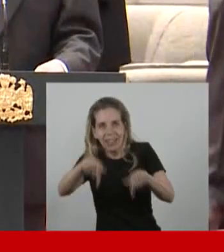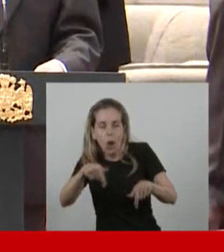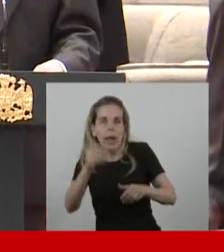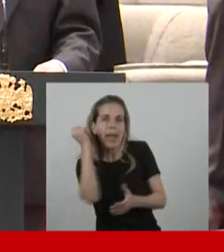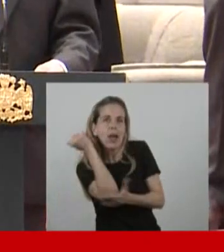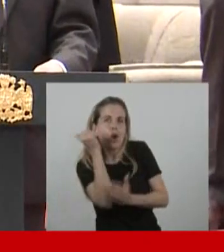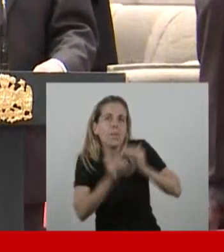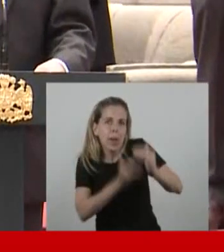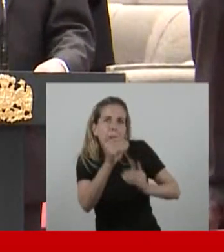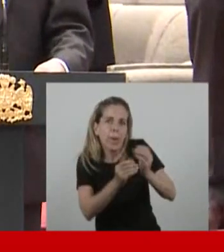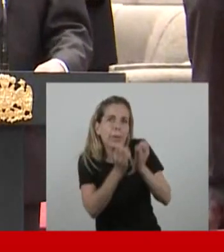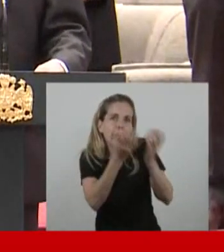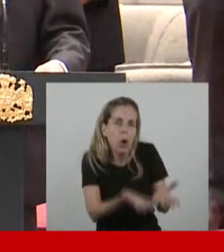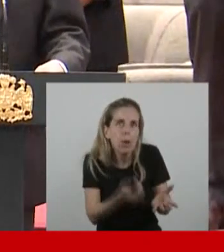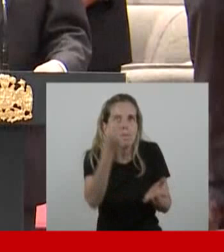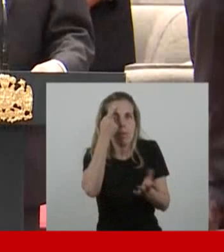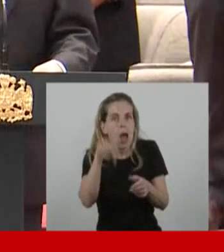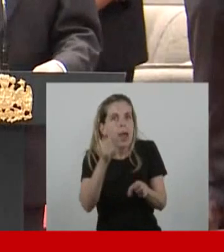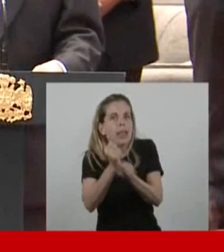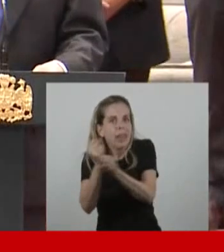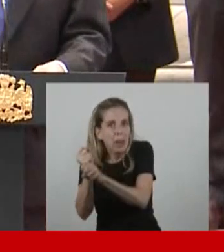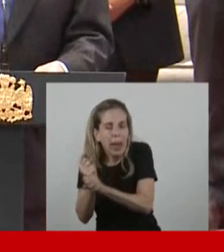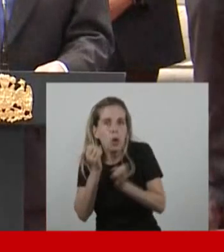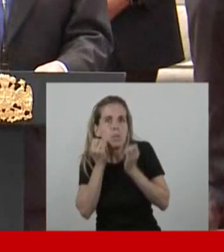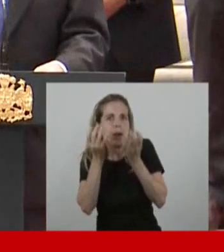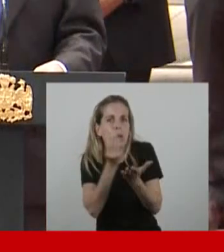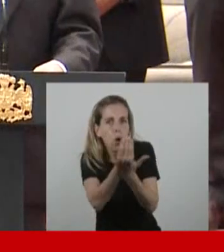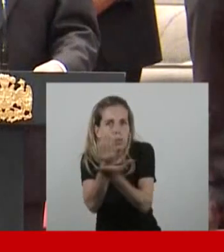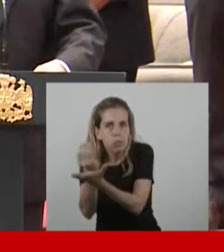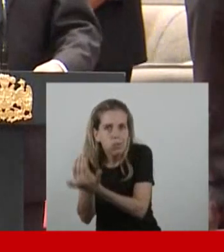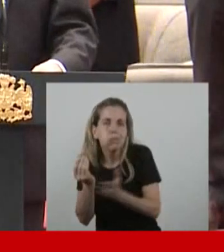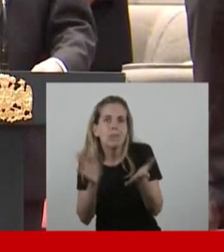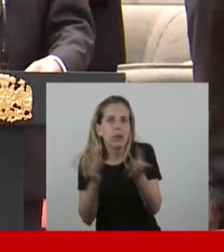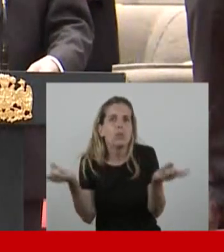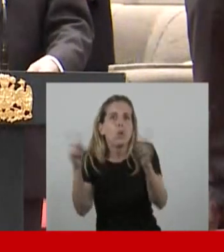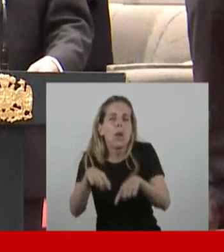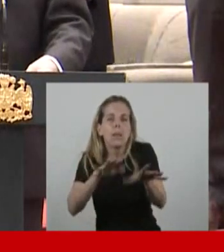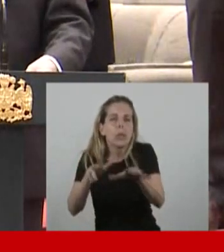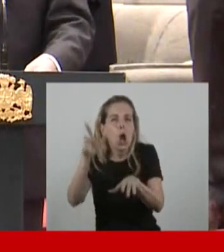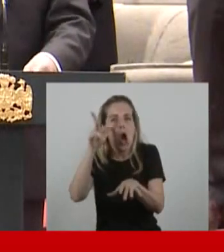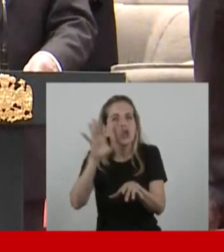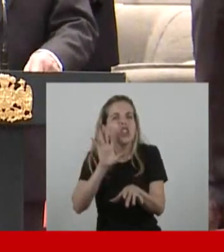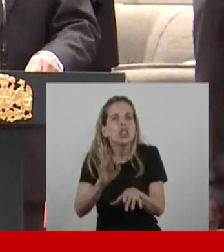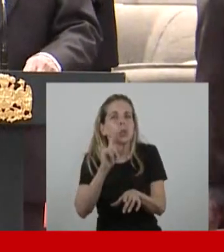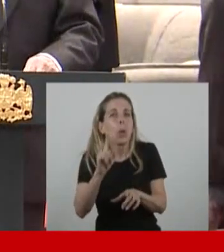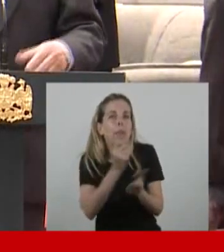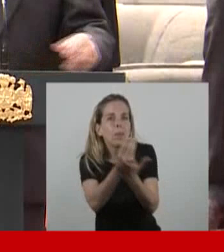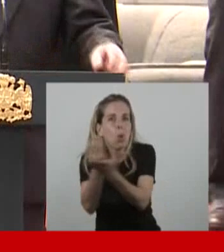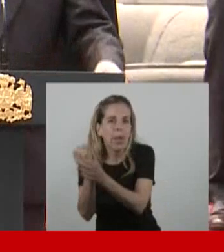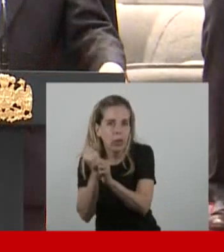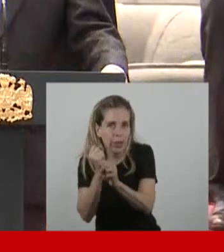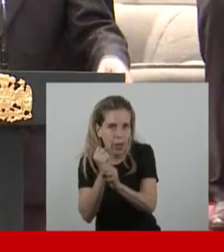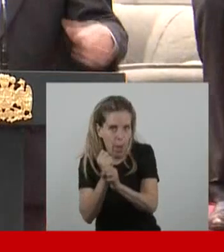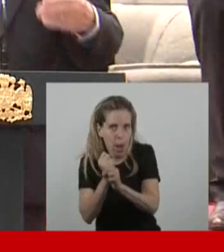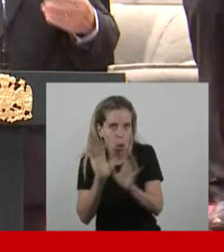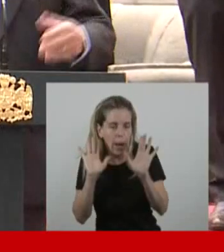de recuperación de empleos, que nos ha permitido ya recuperar casi 850.000 empleos.